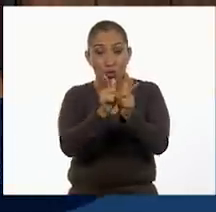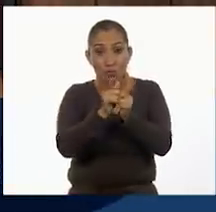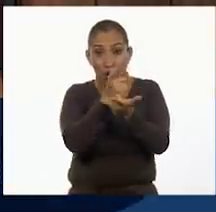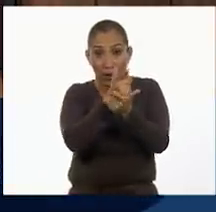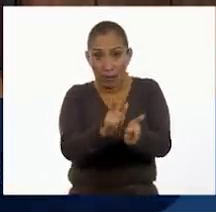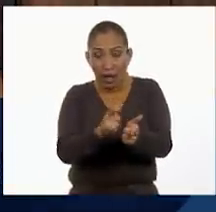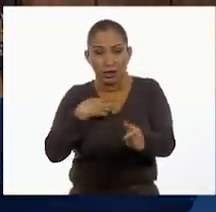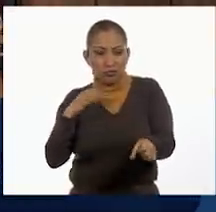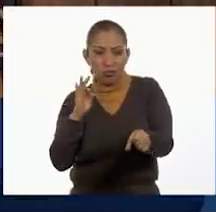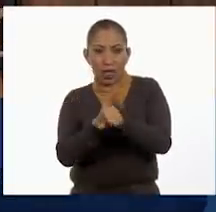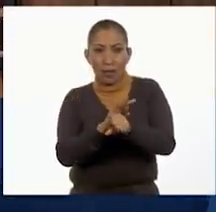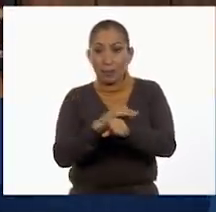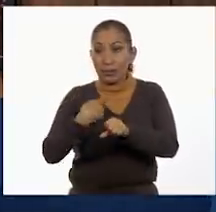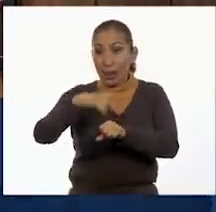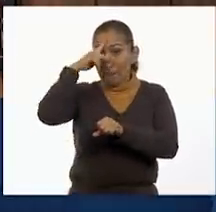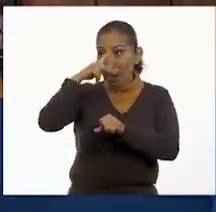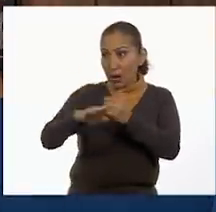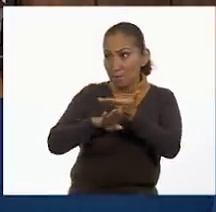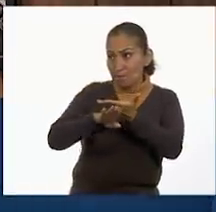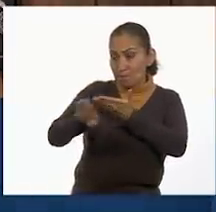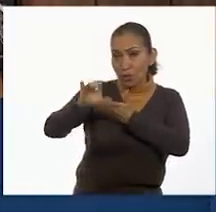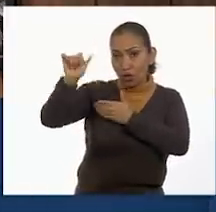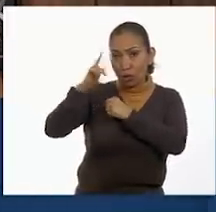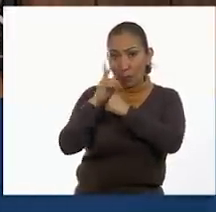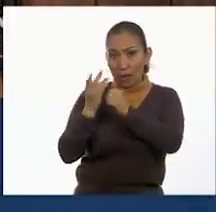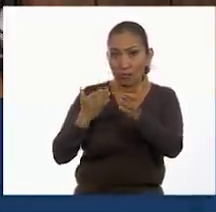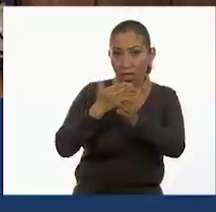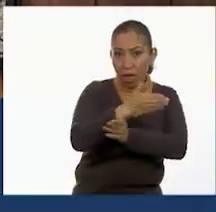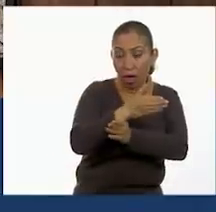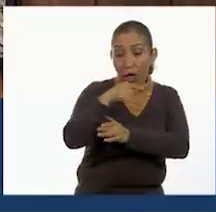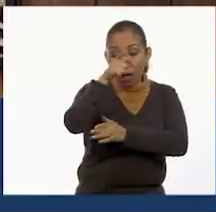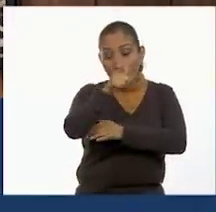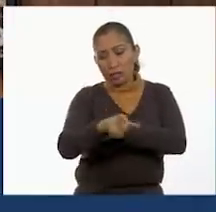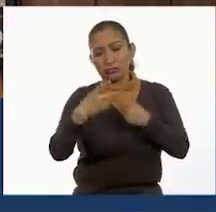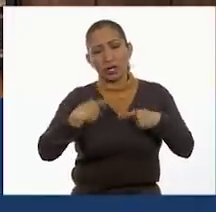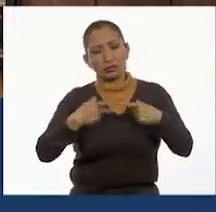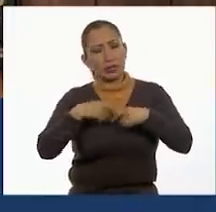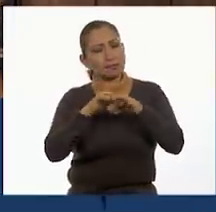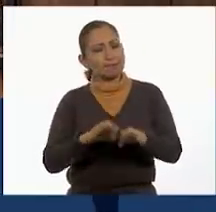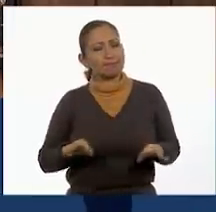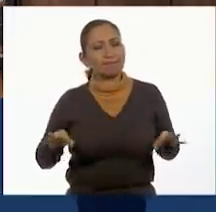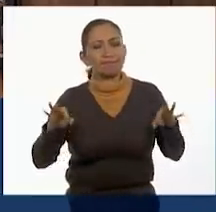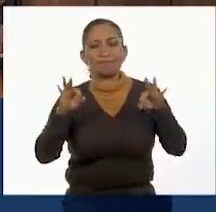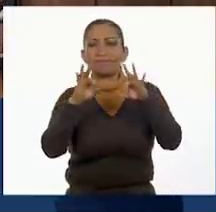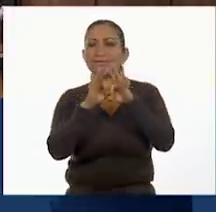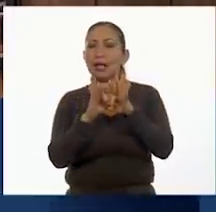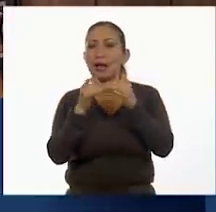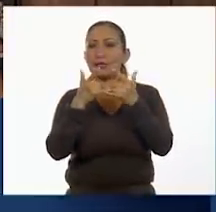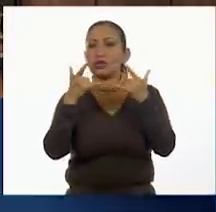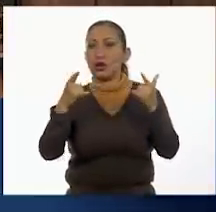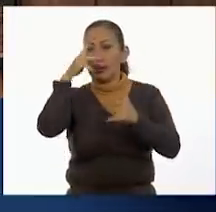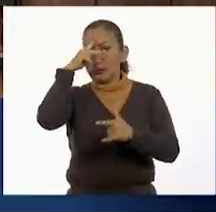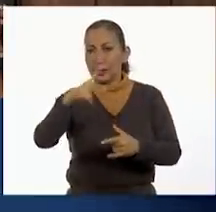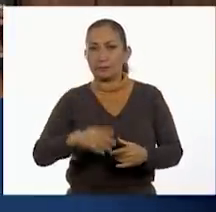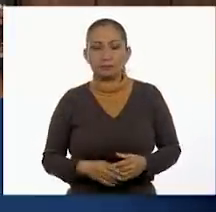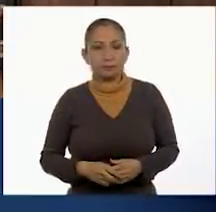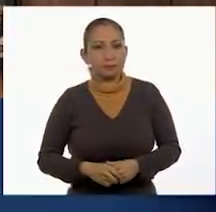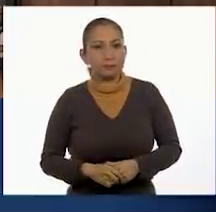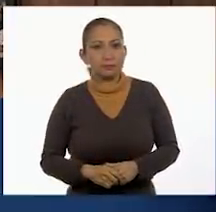toda costa la soberanía de la nación lo convirtieron en una de las figuras más importantes en la historia de